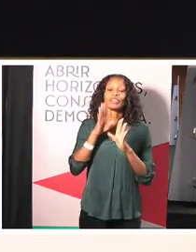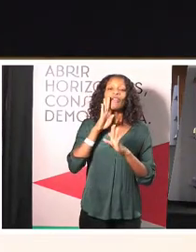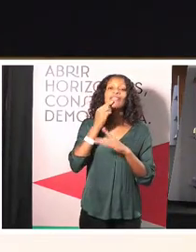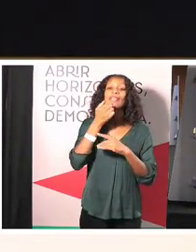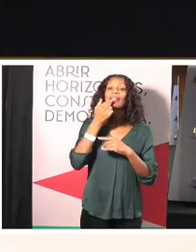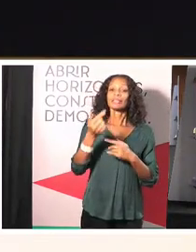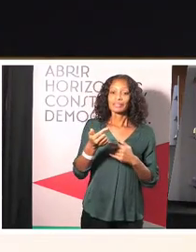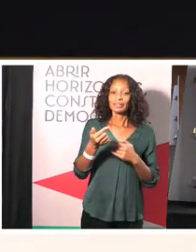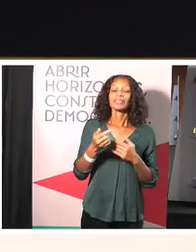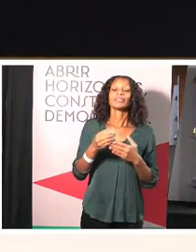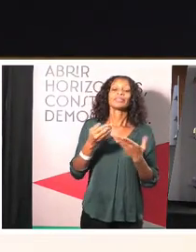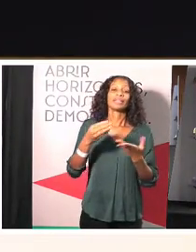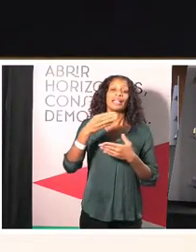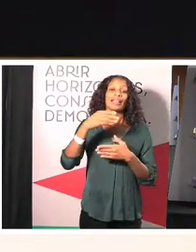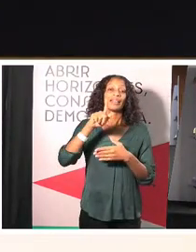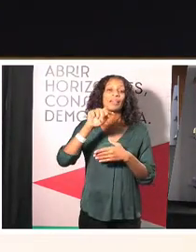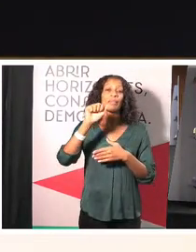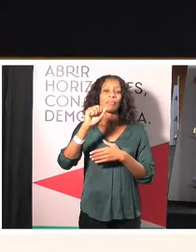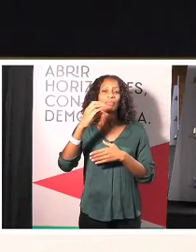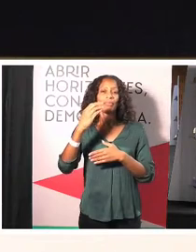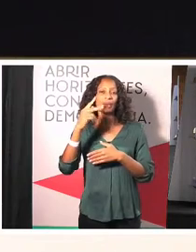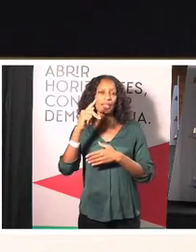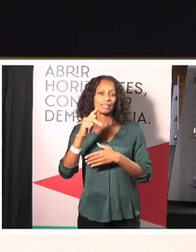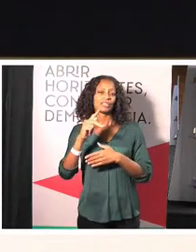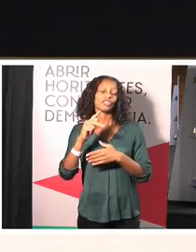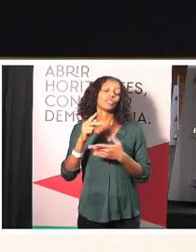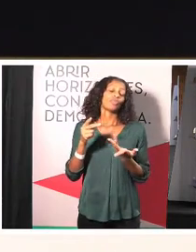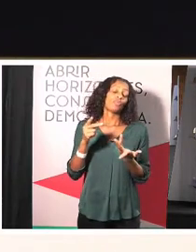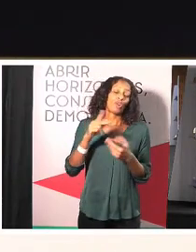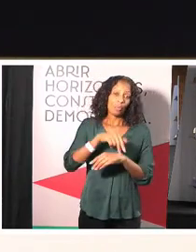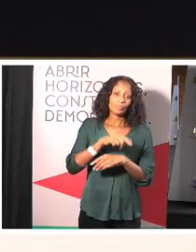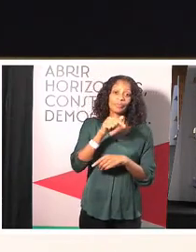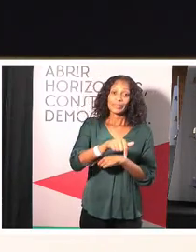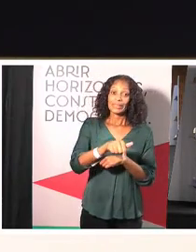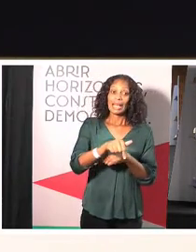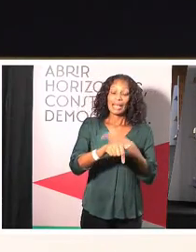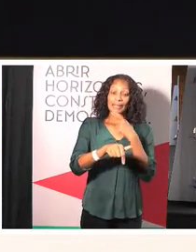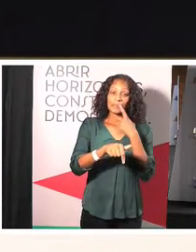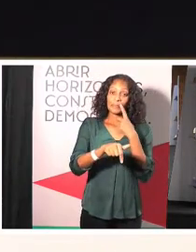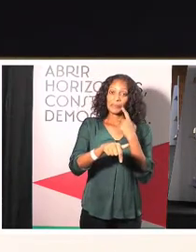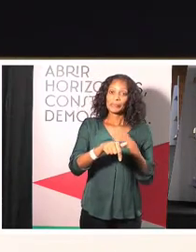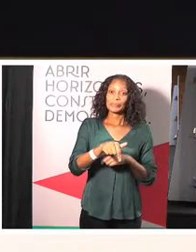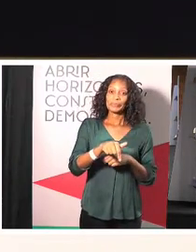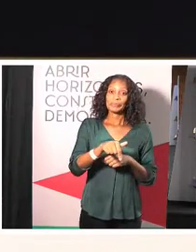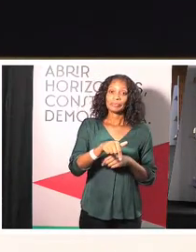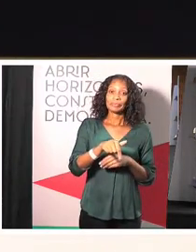de BlackRock. Entonces, sí, esta es una de las